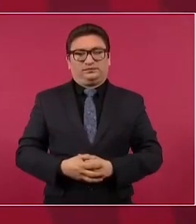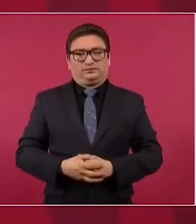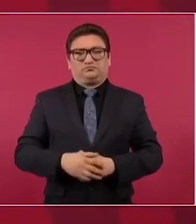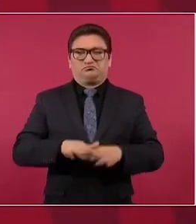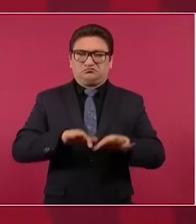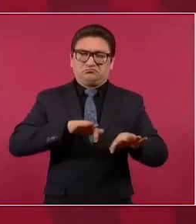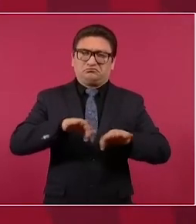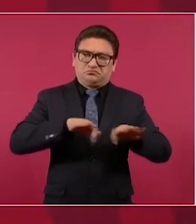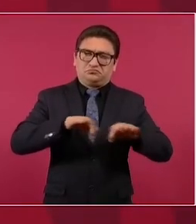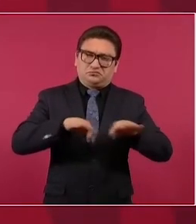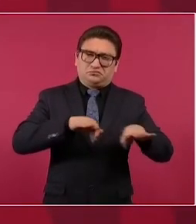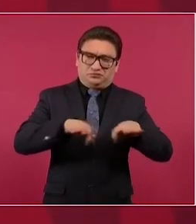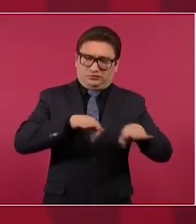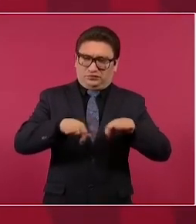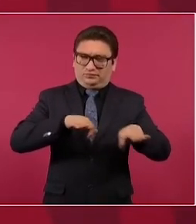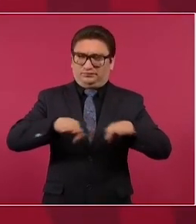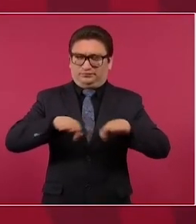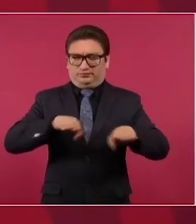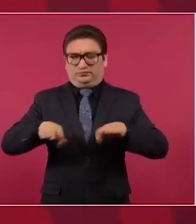trabajar,